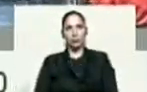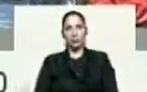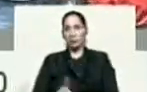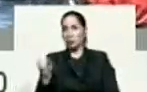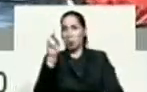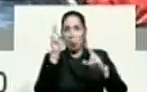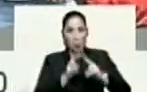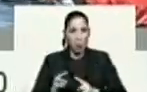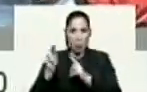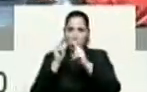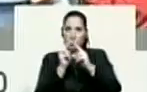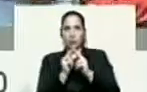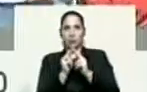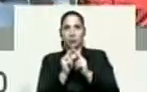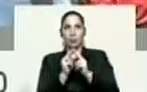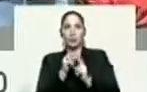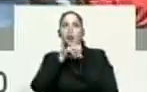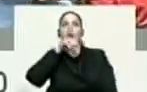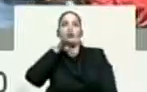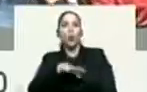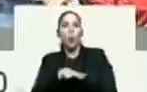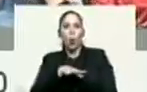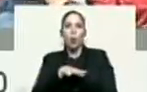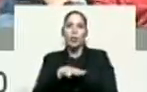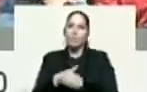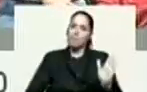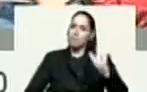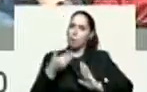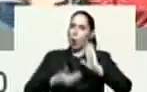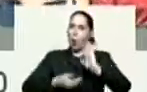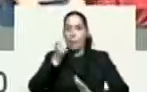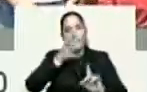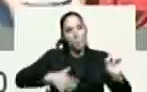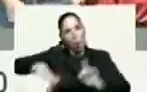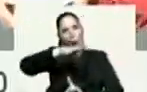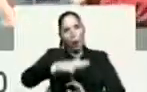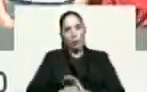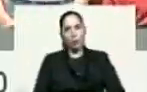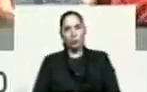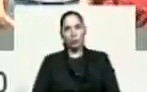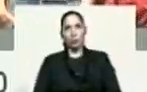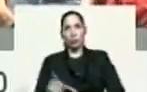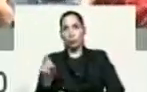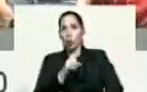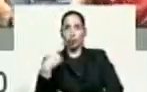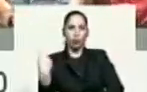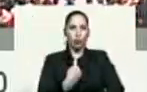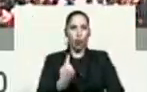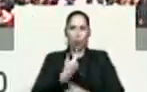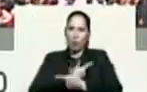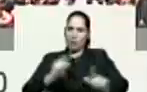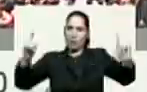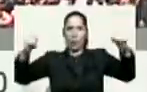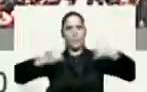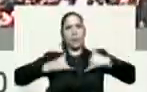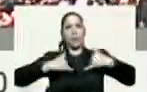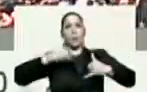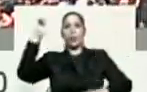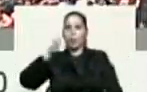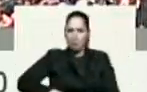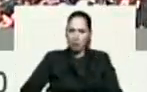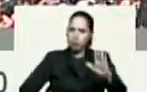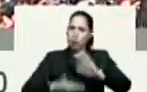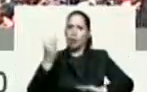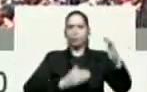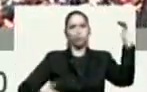Desconocen la historia sagrada de un pueblo que no solo se libertó a sí mismo, sino que fue